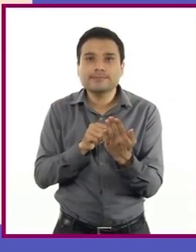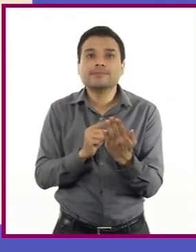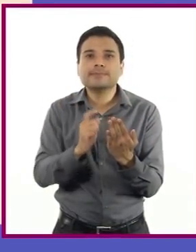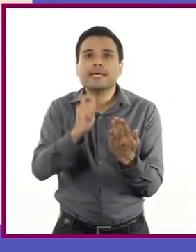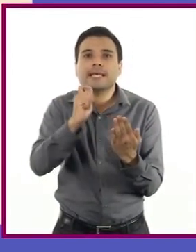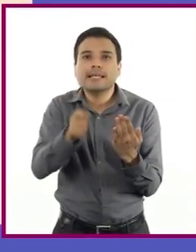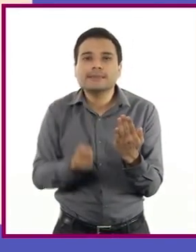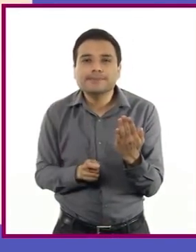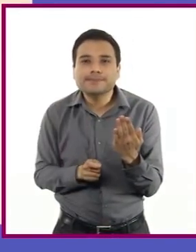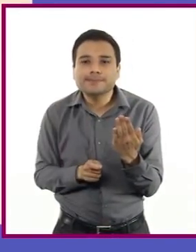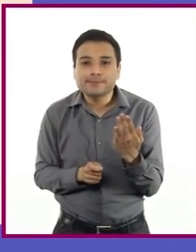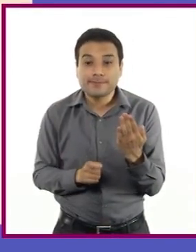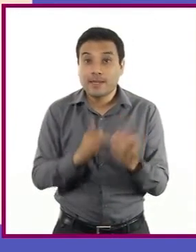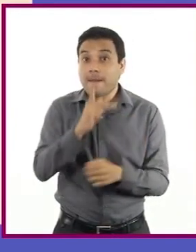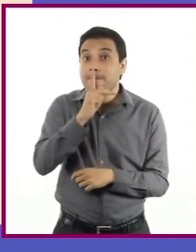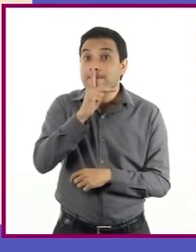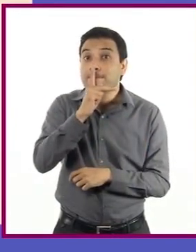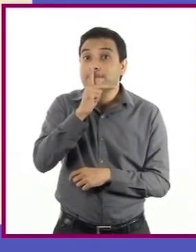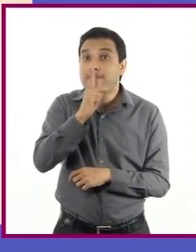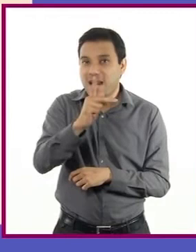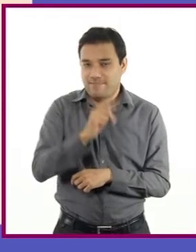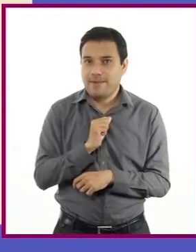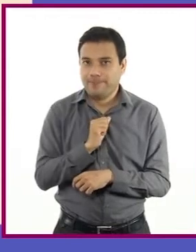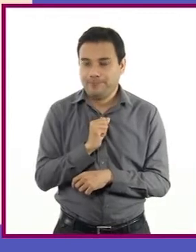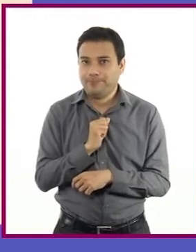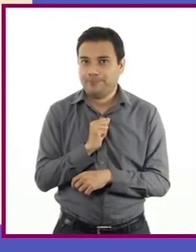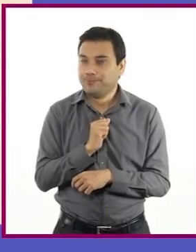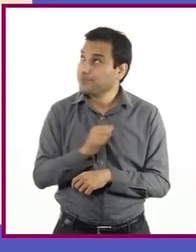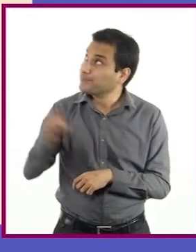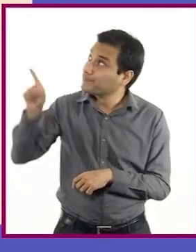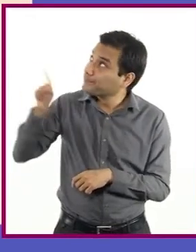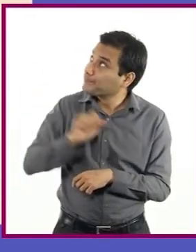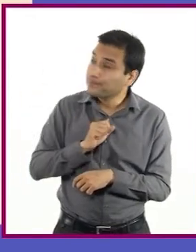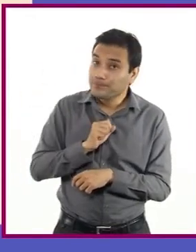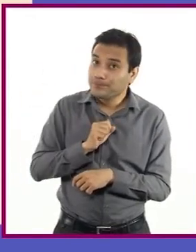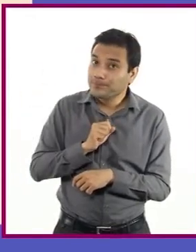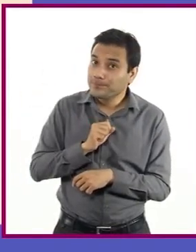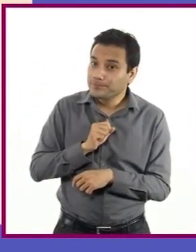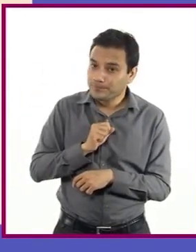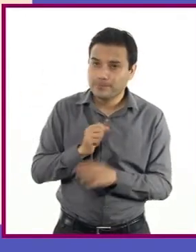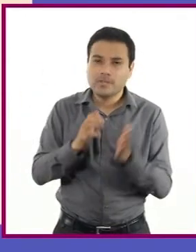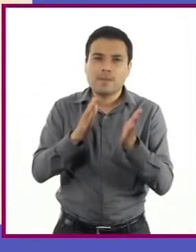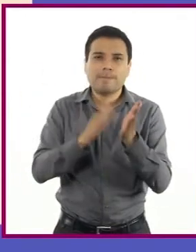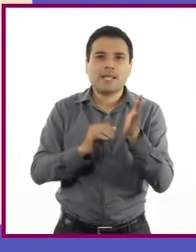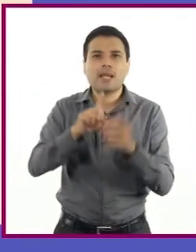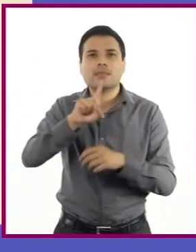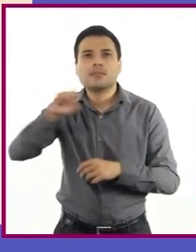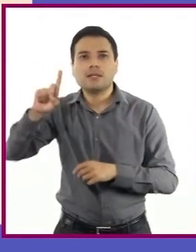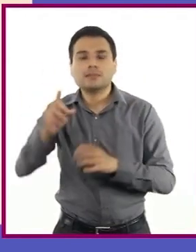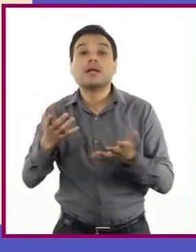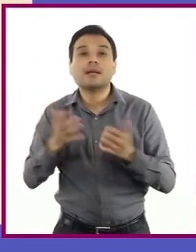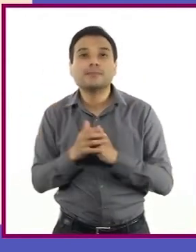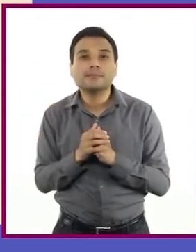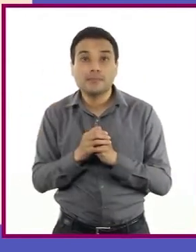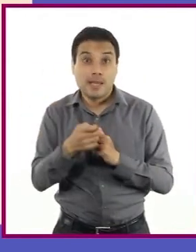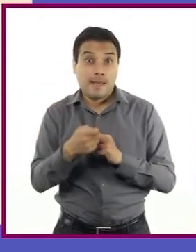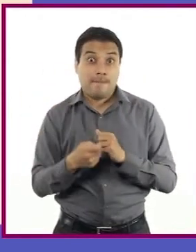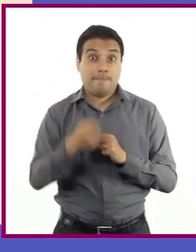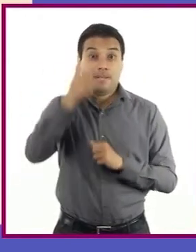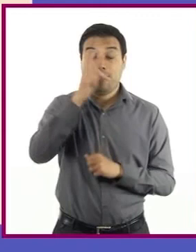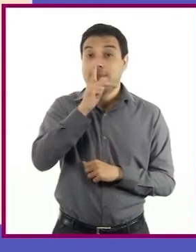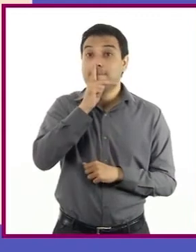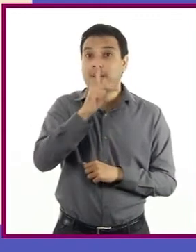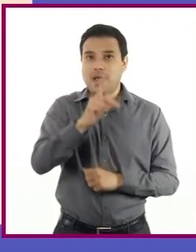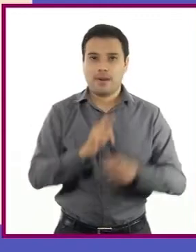superiores aparece escrita una palabra. La de la página derecha corresponde a la primera